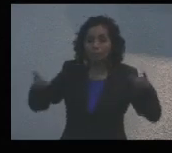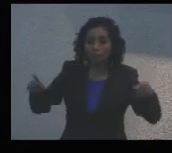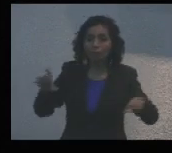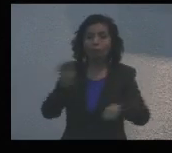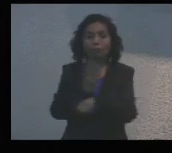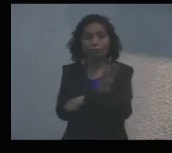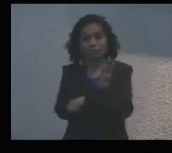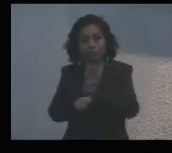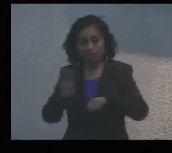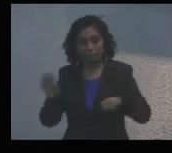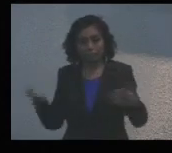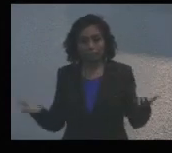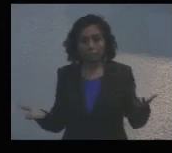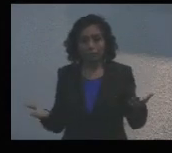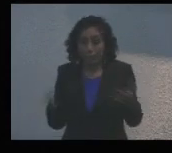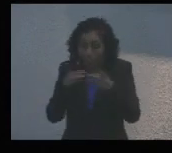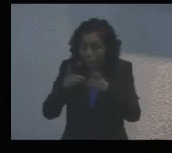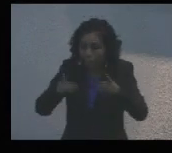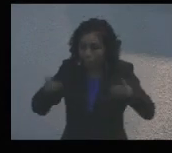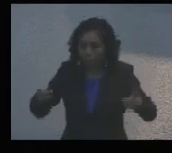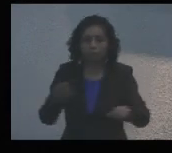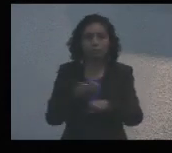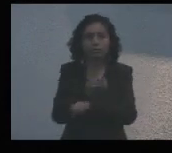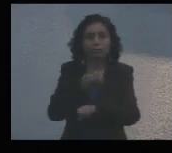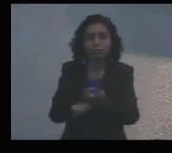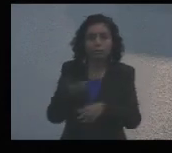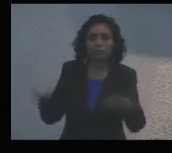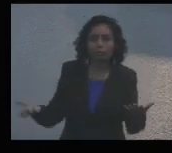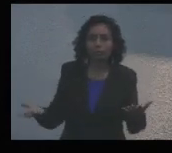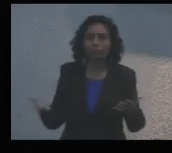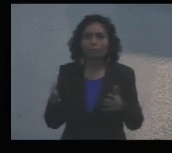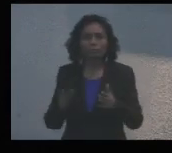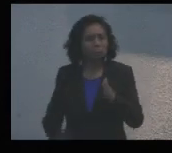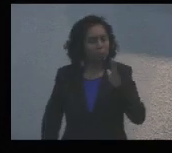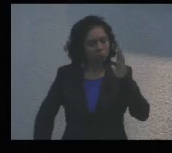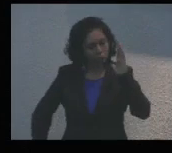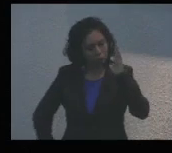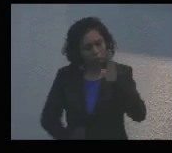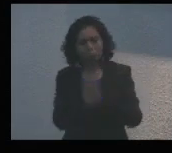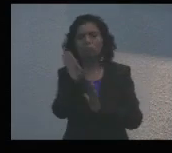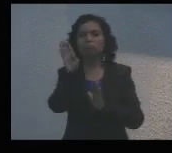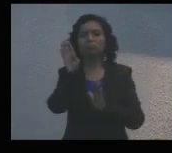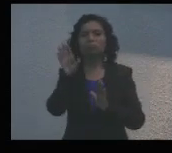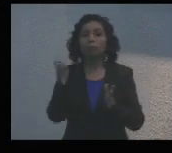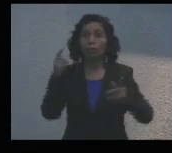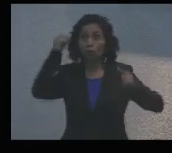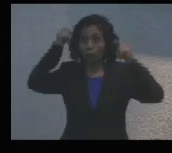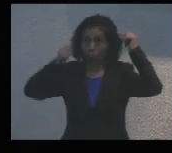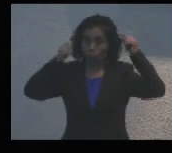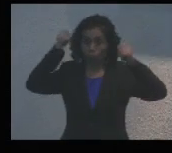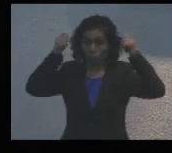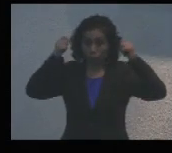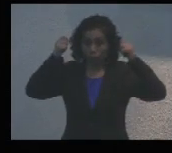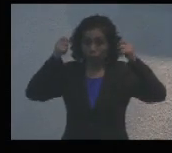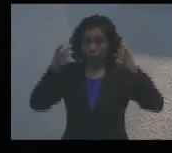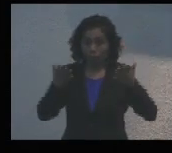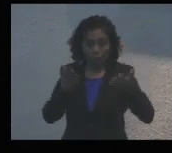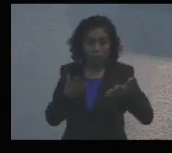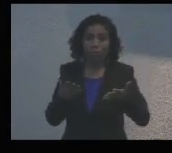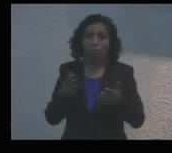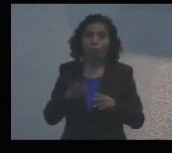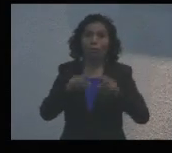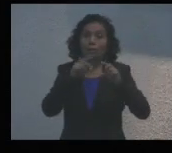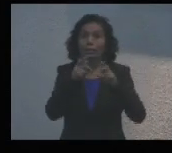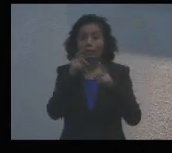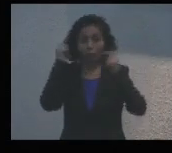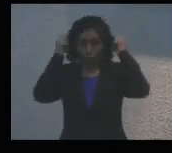bienestar. El desarrollo de la entidad tiene como impulso principal al turismo. El Estado aporta al país la